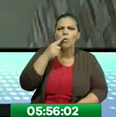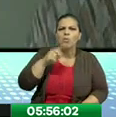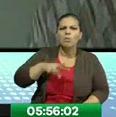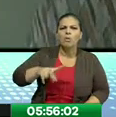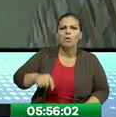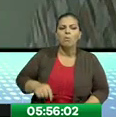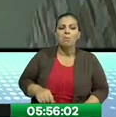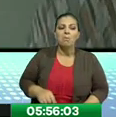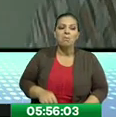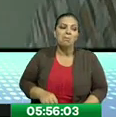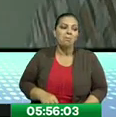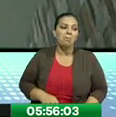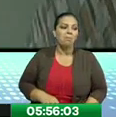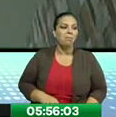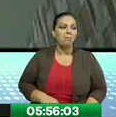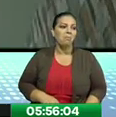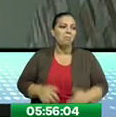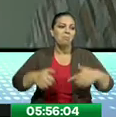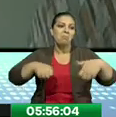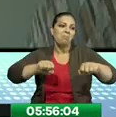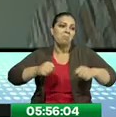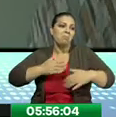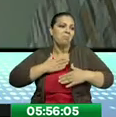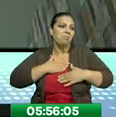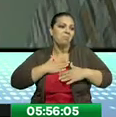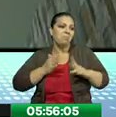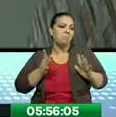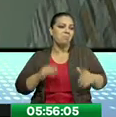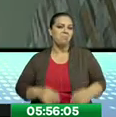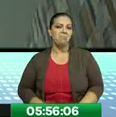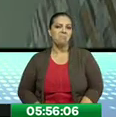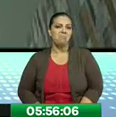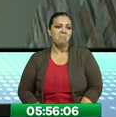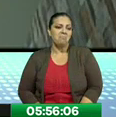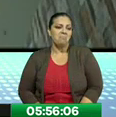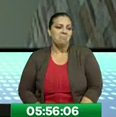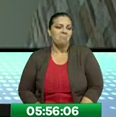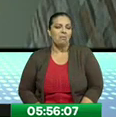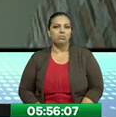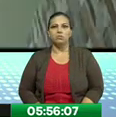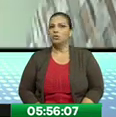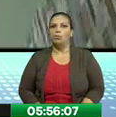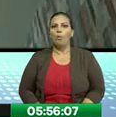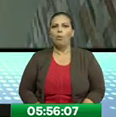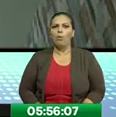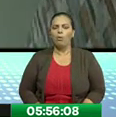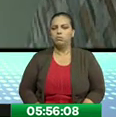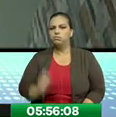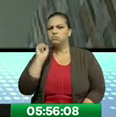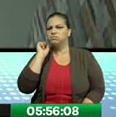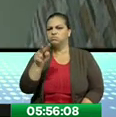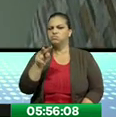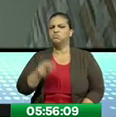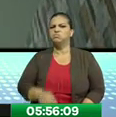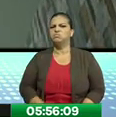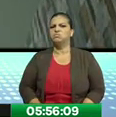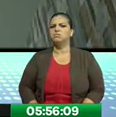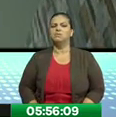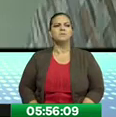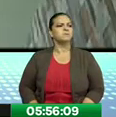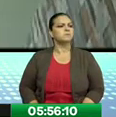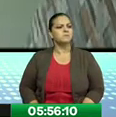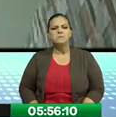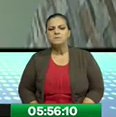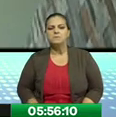Sabemos que estamos frente a una delincuencia que ya no tiene respeto, ya no tiene, no sé, consideración a nada. Consideración con